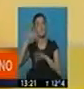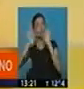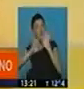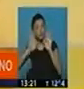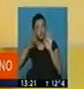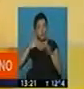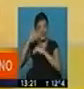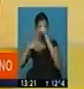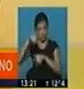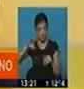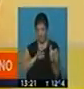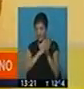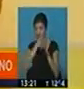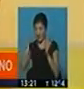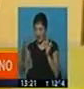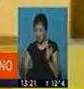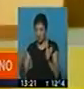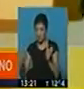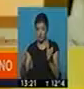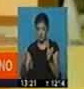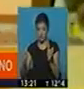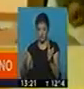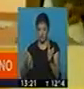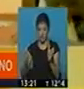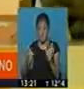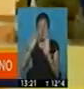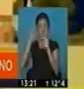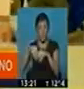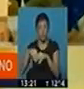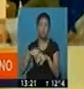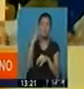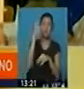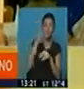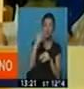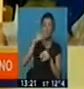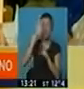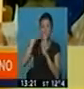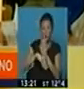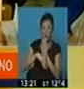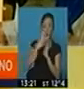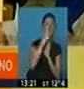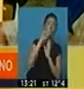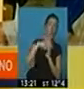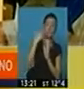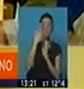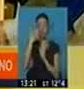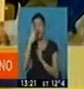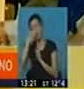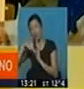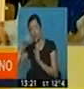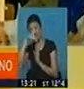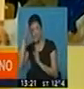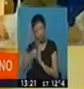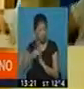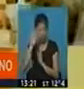para este año, que no está en los niveles que se esperaban, arriba del 3%, va a estar entre el 2,5 y el 2,7%. Un crecimiento